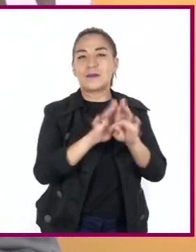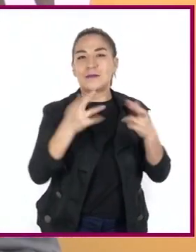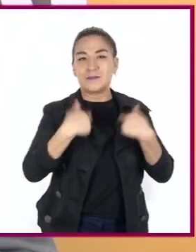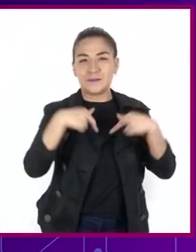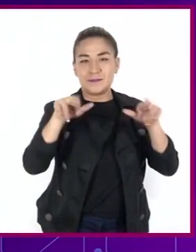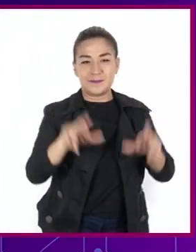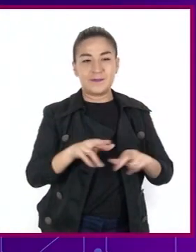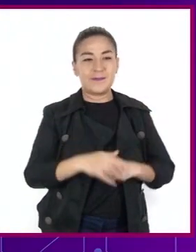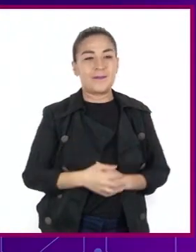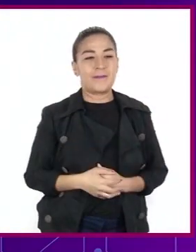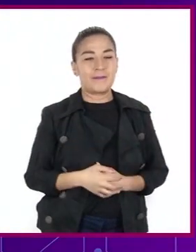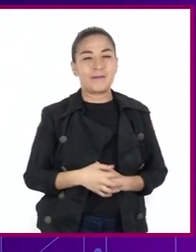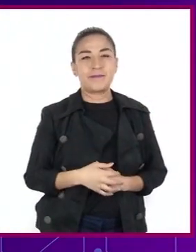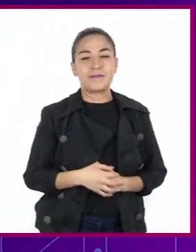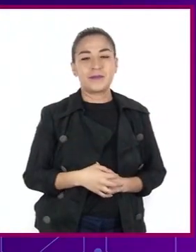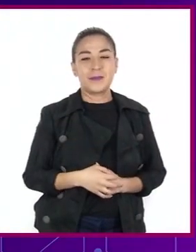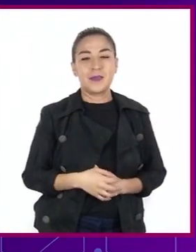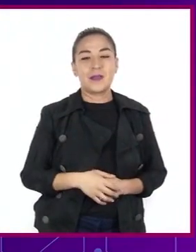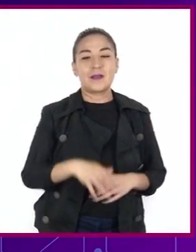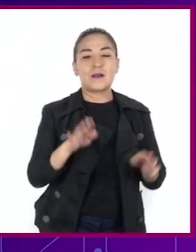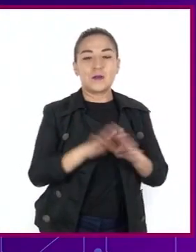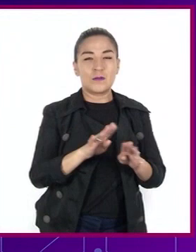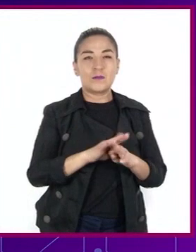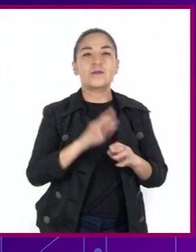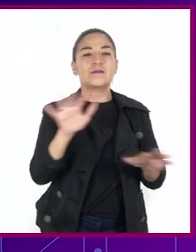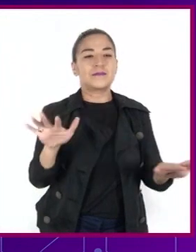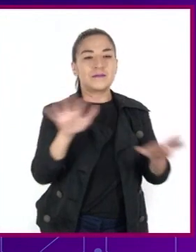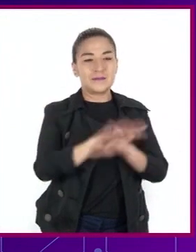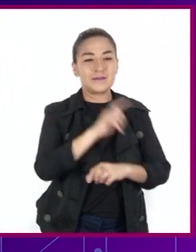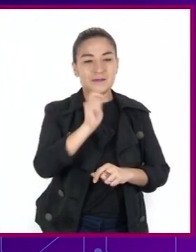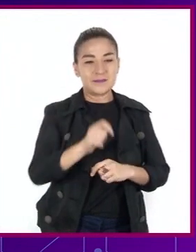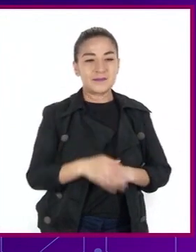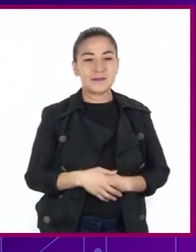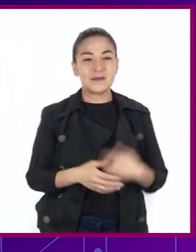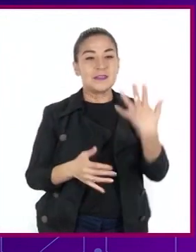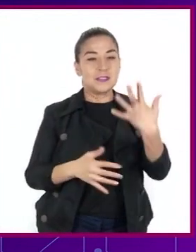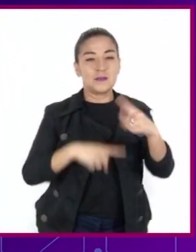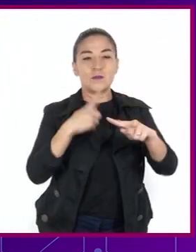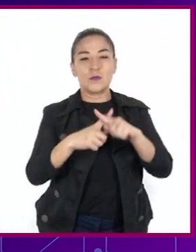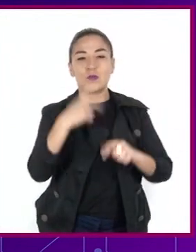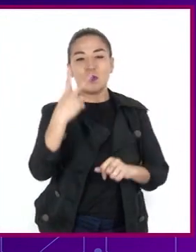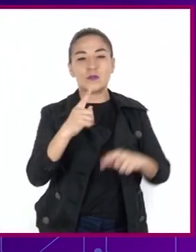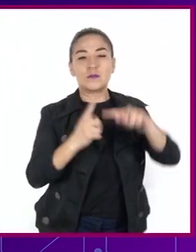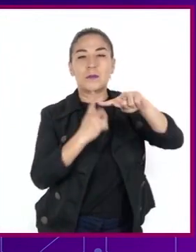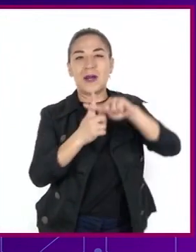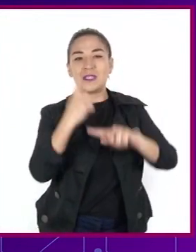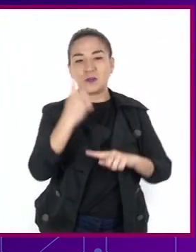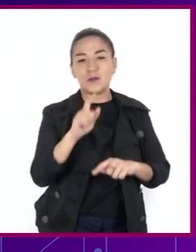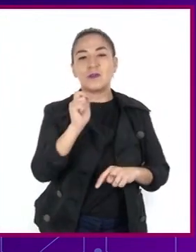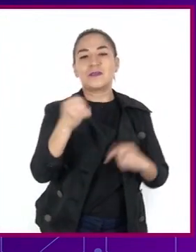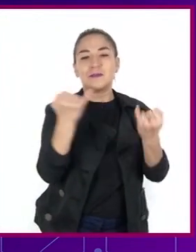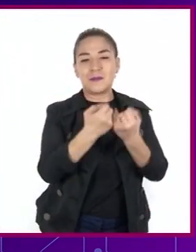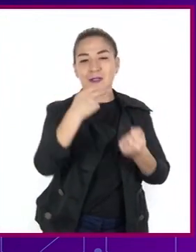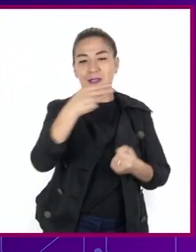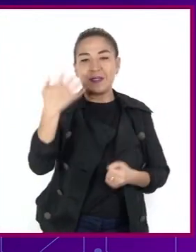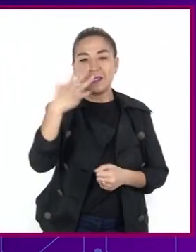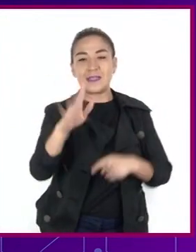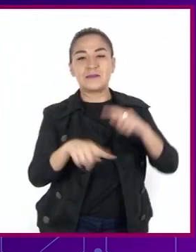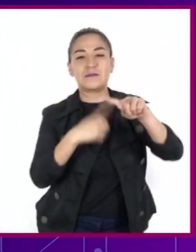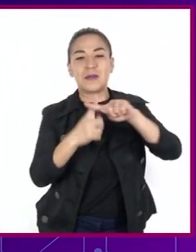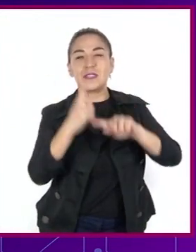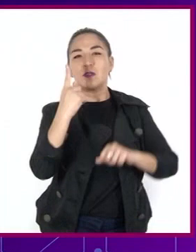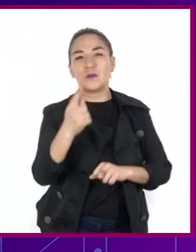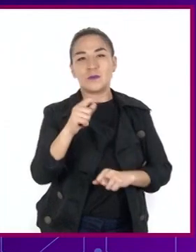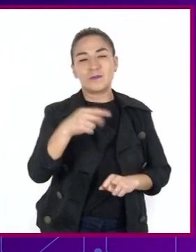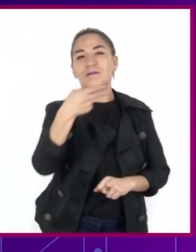expresión. Después de sustituir, tenemos que 5 por 2 más 1 es igual a 10 más 1 y 10 más 1